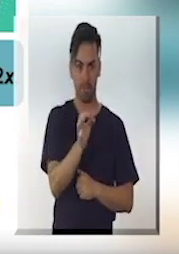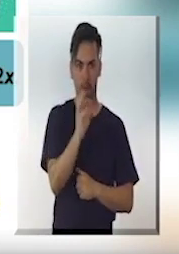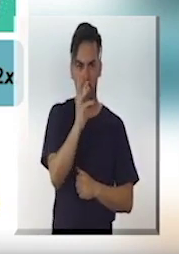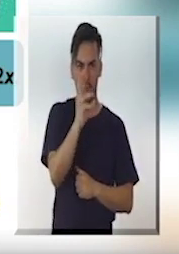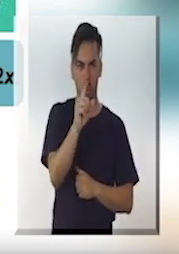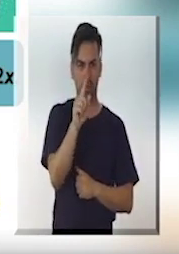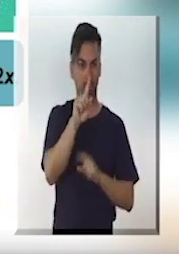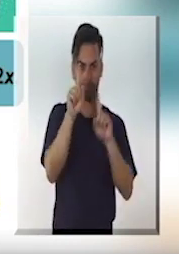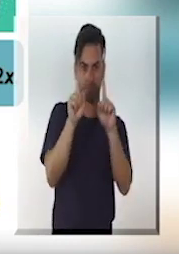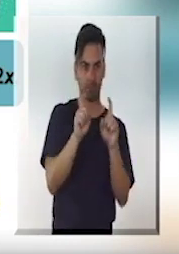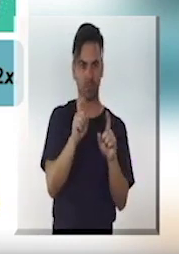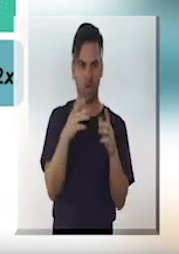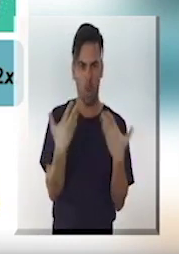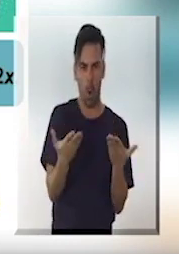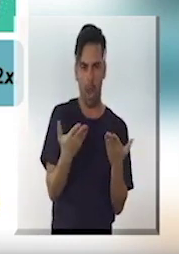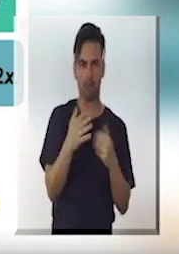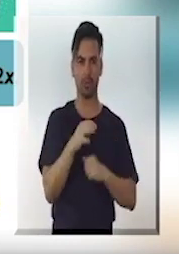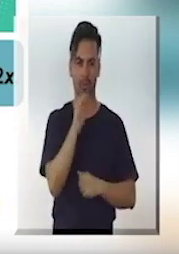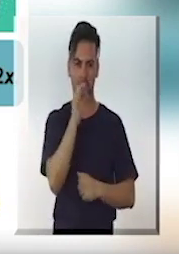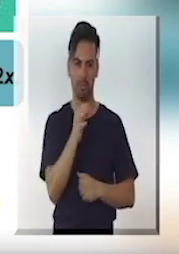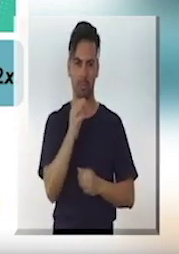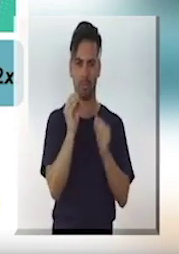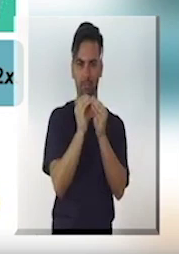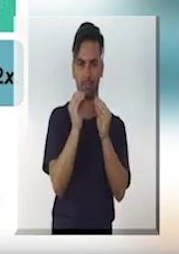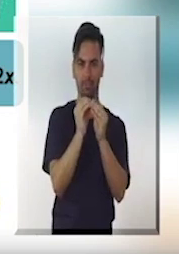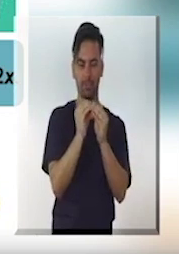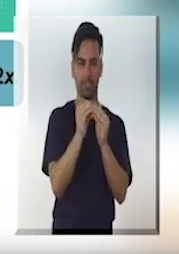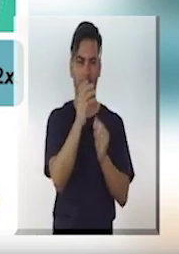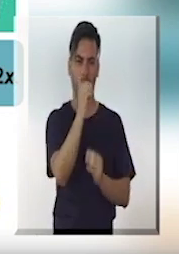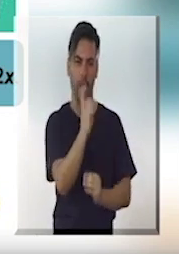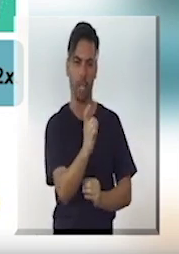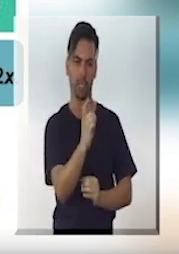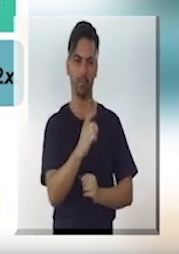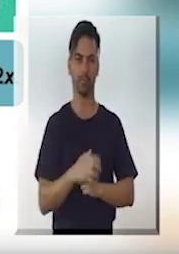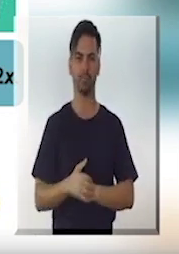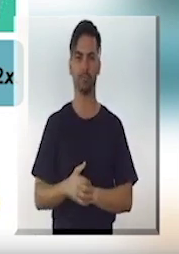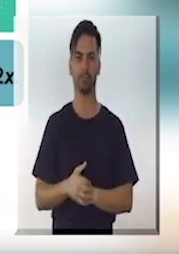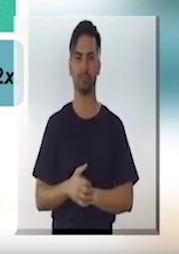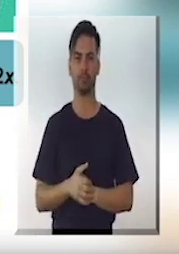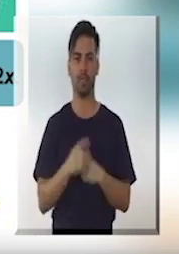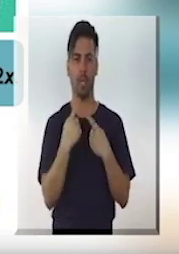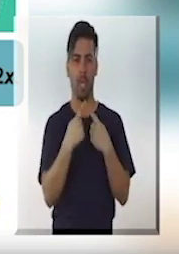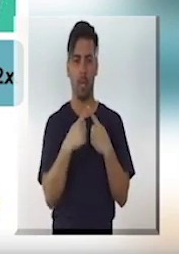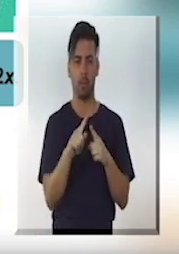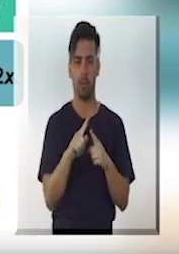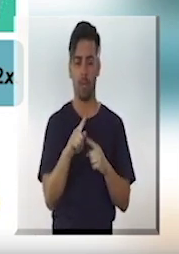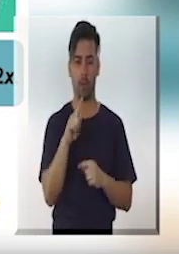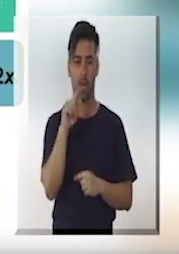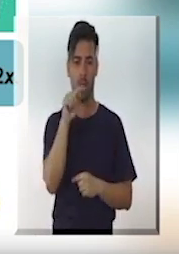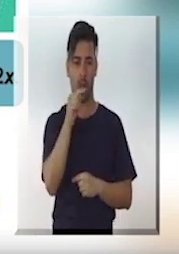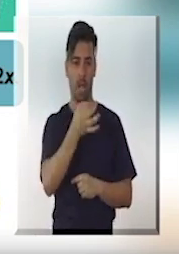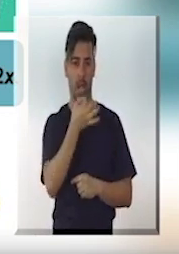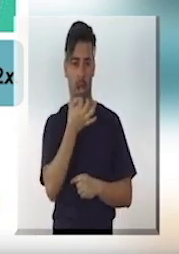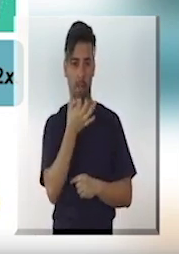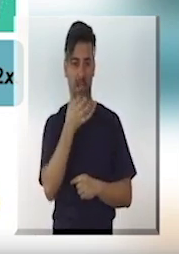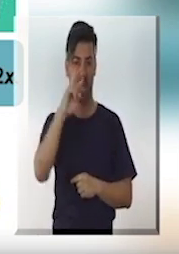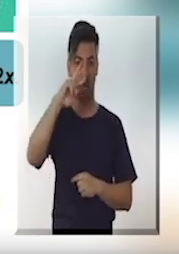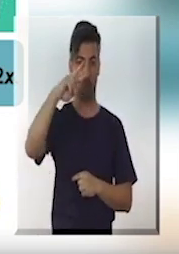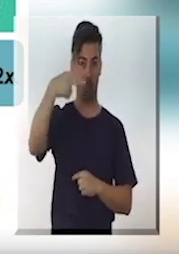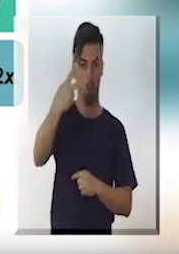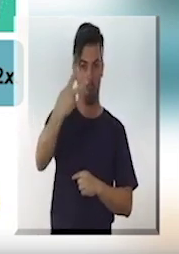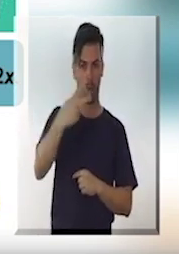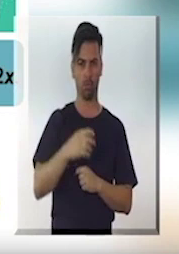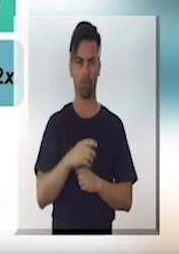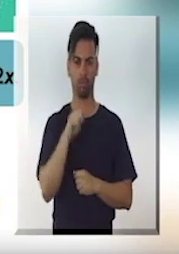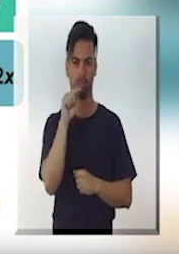es? El número, y le vamos a designar X. Pero como estamos hablando del duplo, el duplo es el